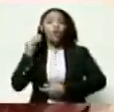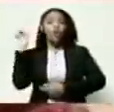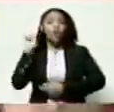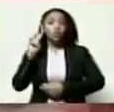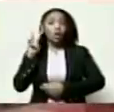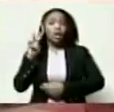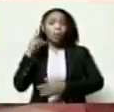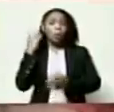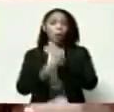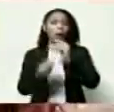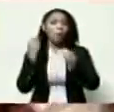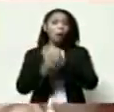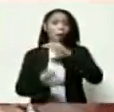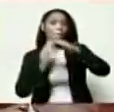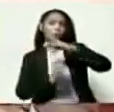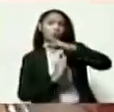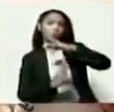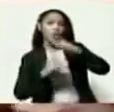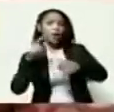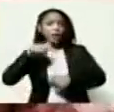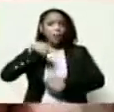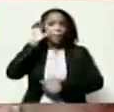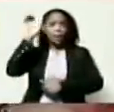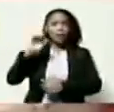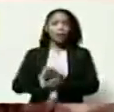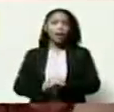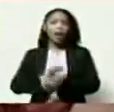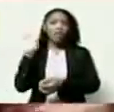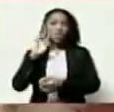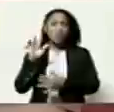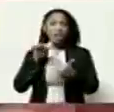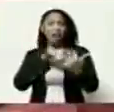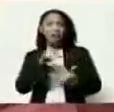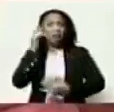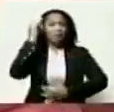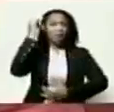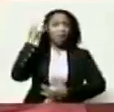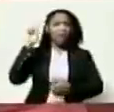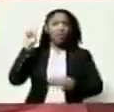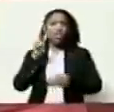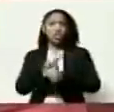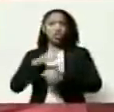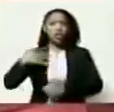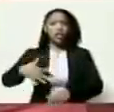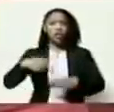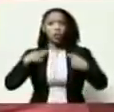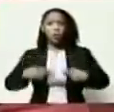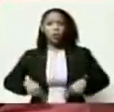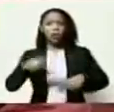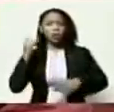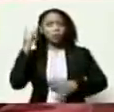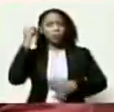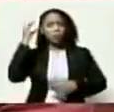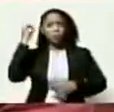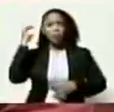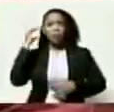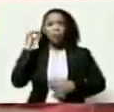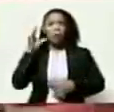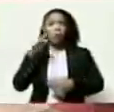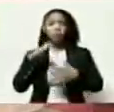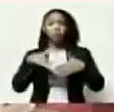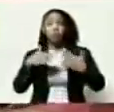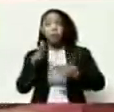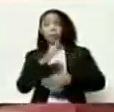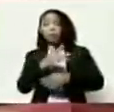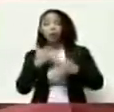fuesen del país, para decir que Venezuela había una guerra, que se violaban los derechos humanos. Cualquier parecido con la realidad